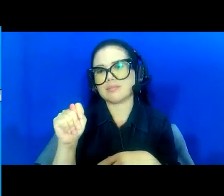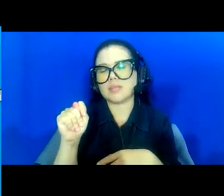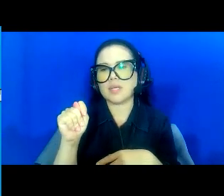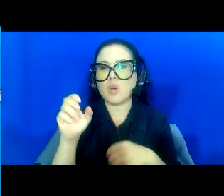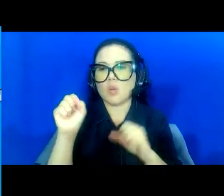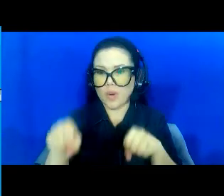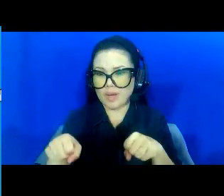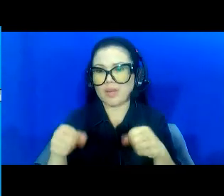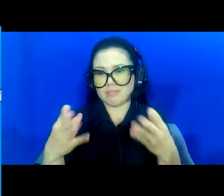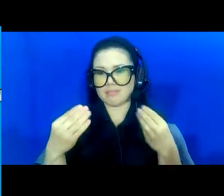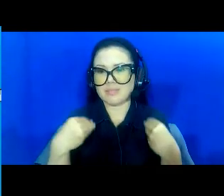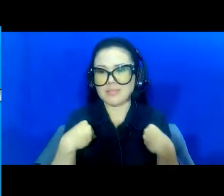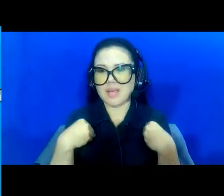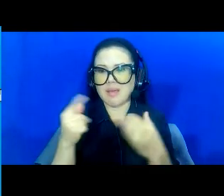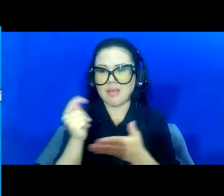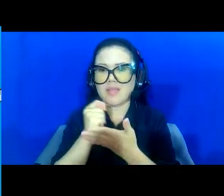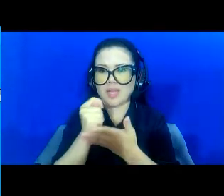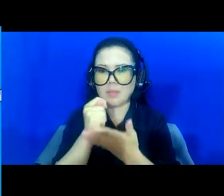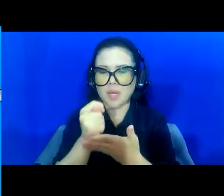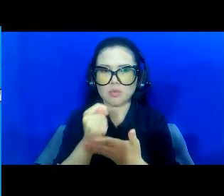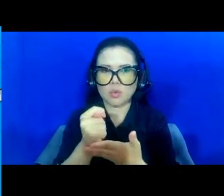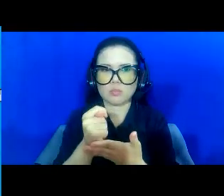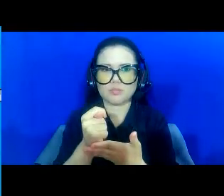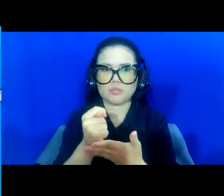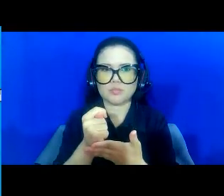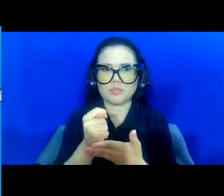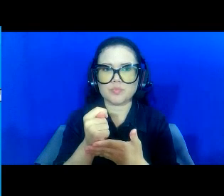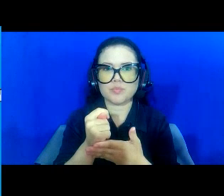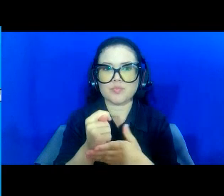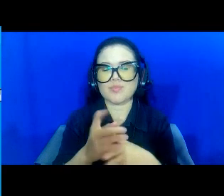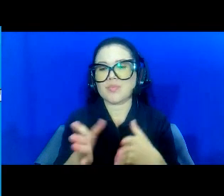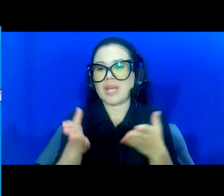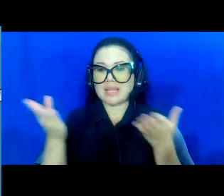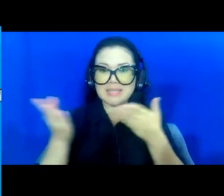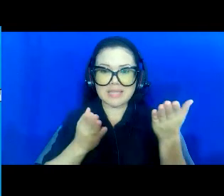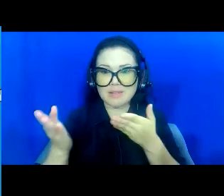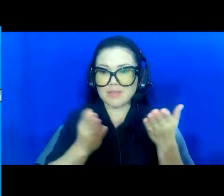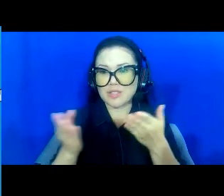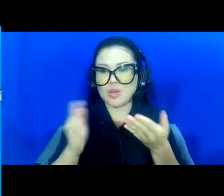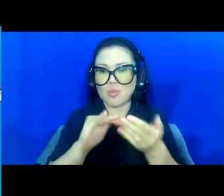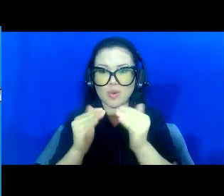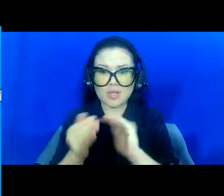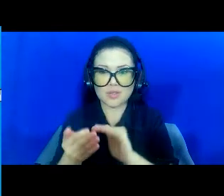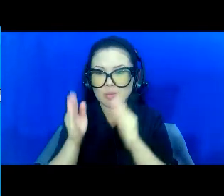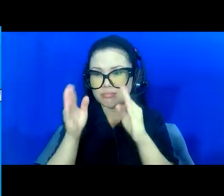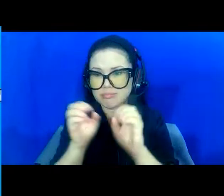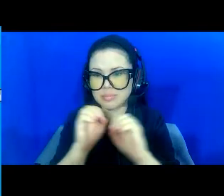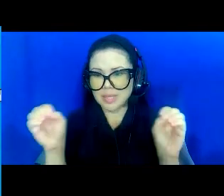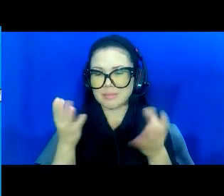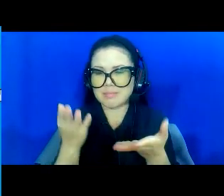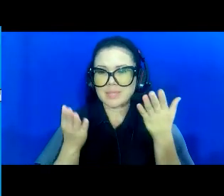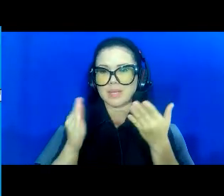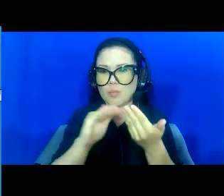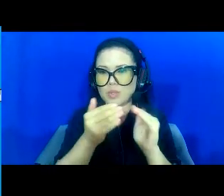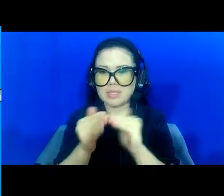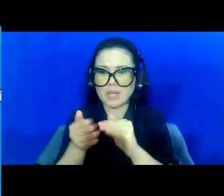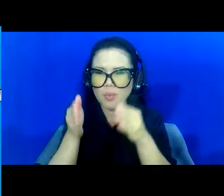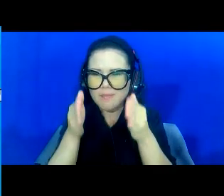tratamiento. Expansión de servicios a poblaciones desatendidas, y en este caso se refieren como a municipios específicos donde quizás no